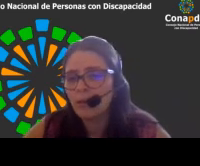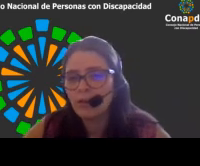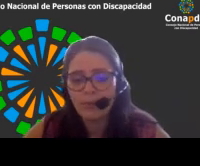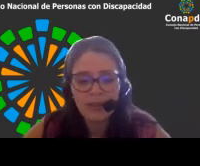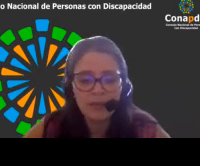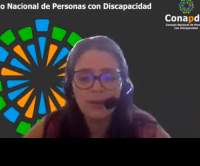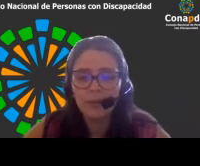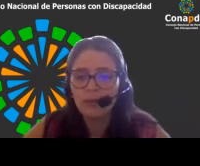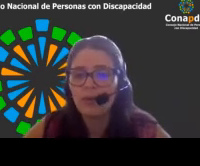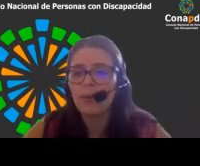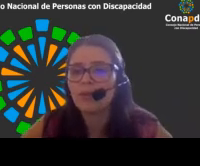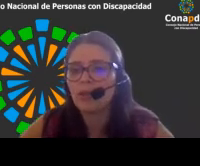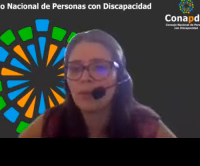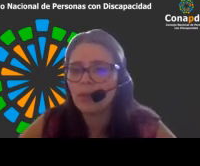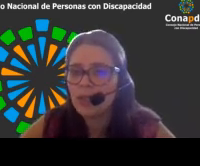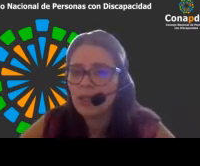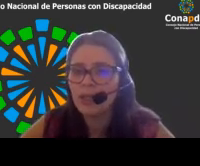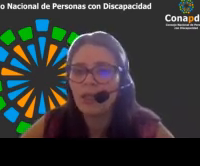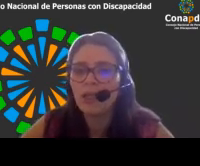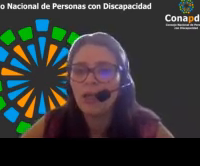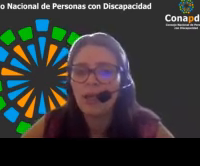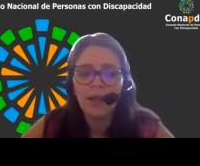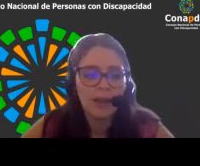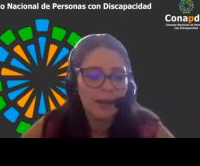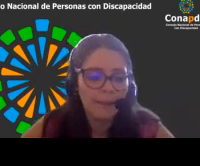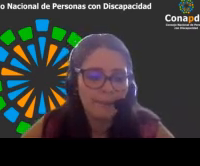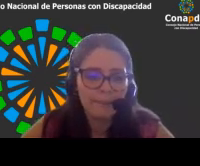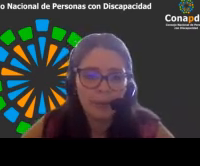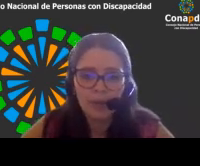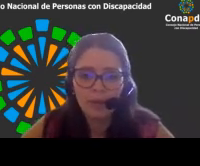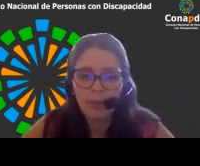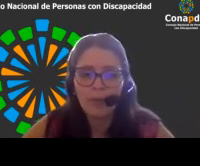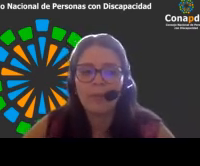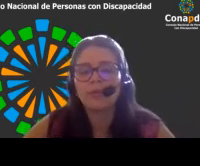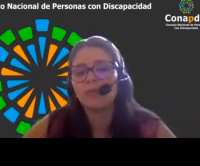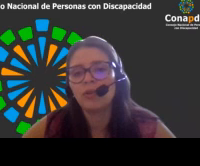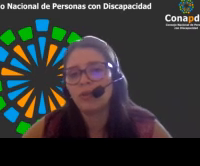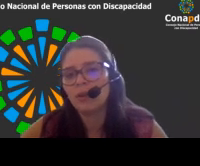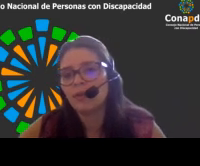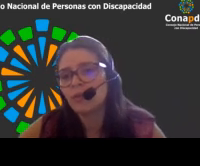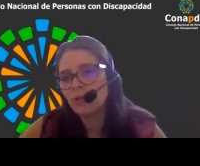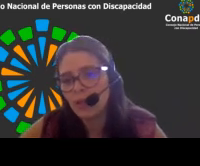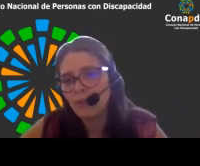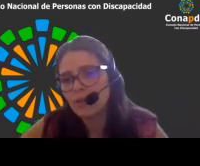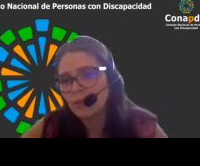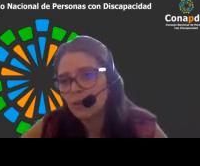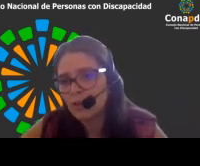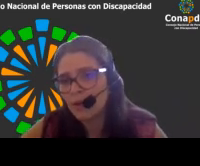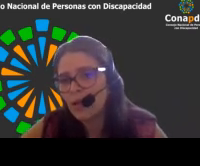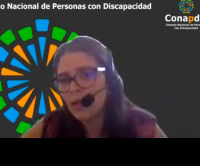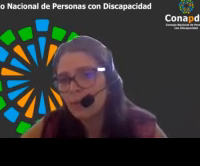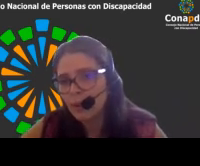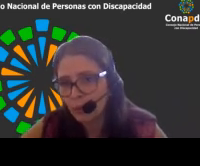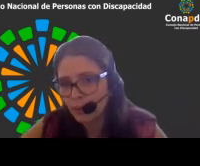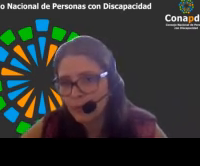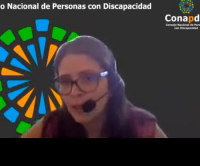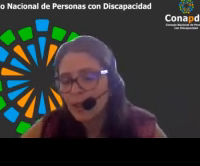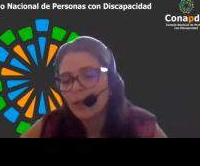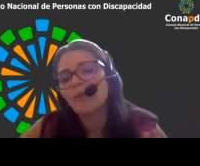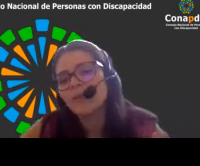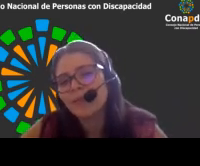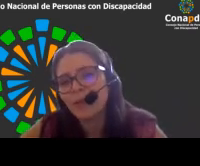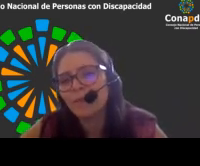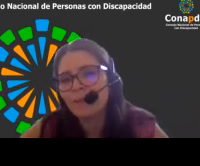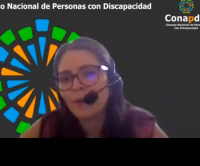todos los países del mundo lo vamos a encontrar y poquito a poco vamos construyendo una sociedad más inclusiva y mejor